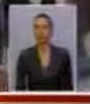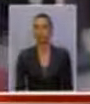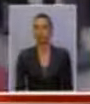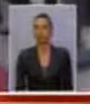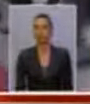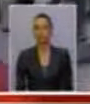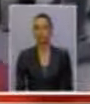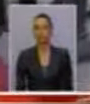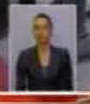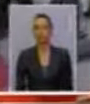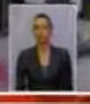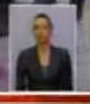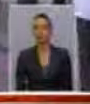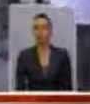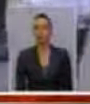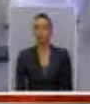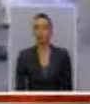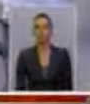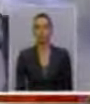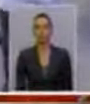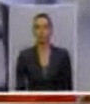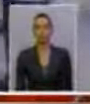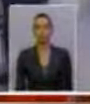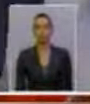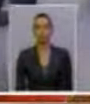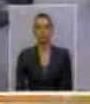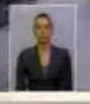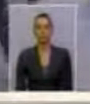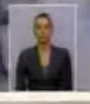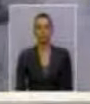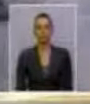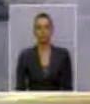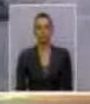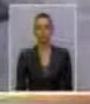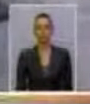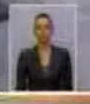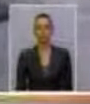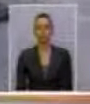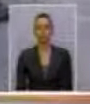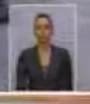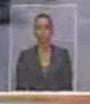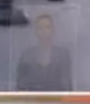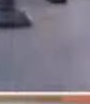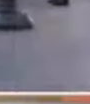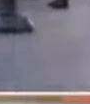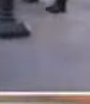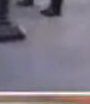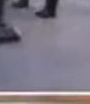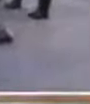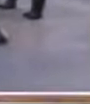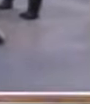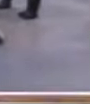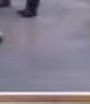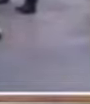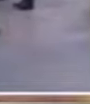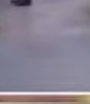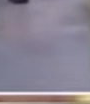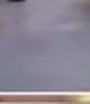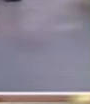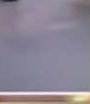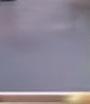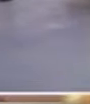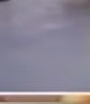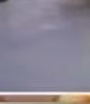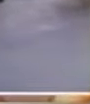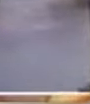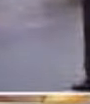es proporcionalmente muy inferior a lo que le llega a las élites más privilegiadas, la mayoría de la población puede